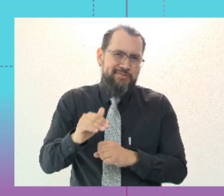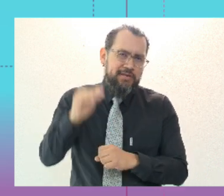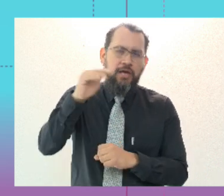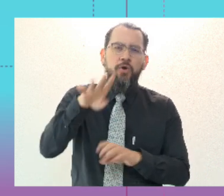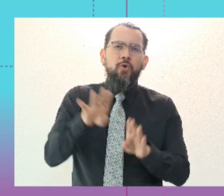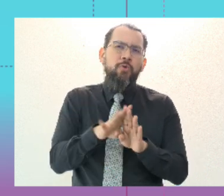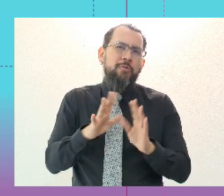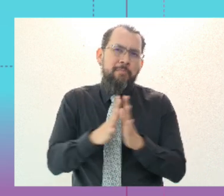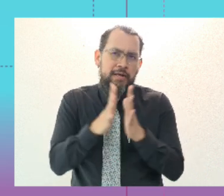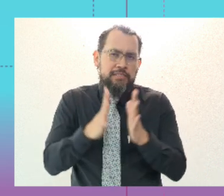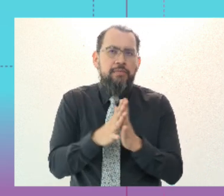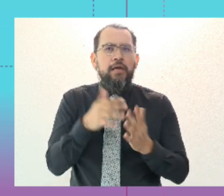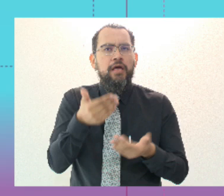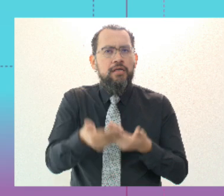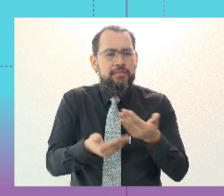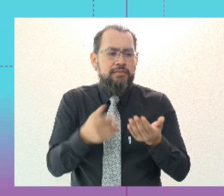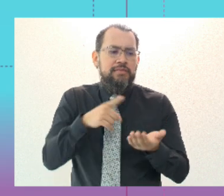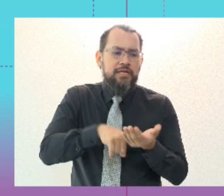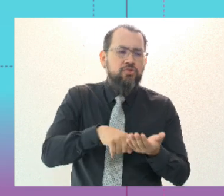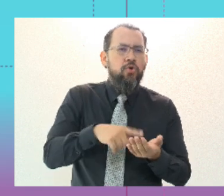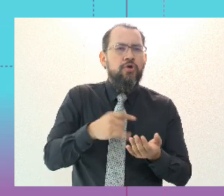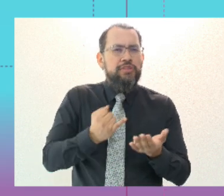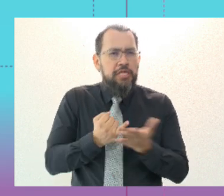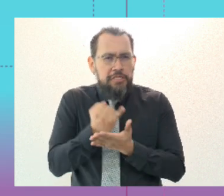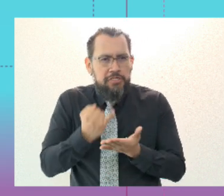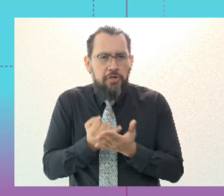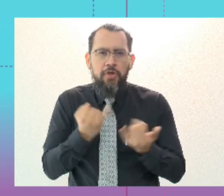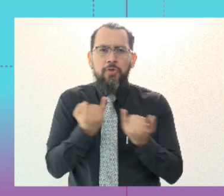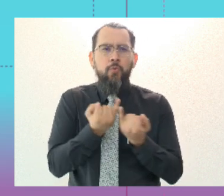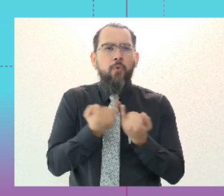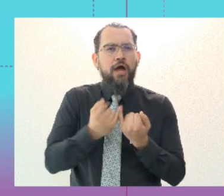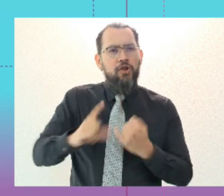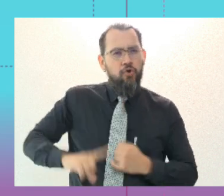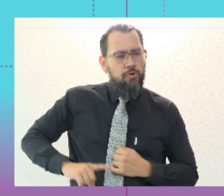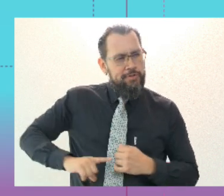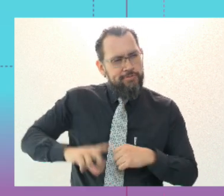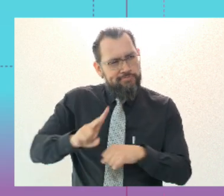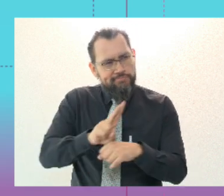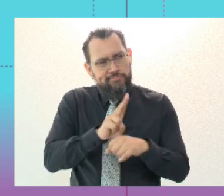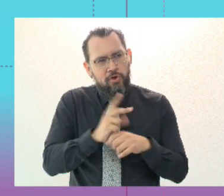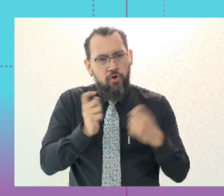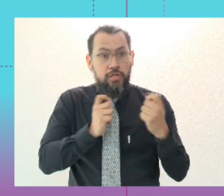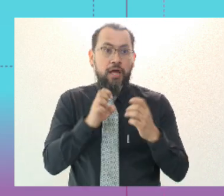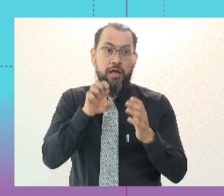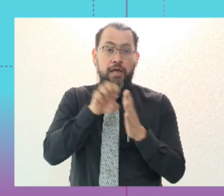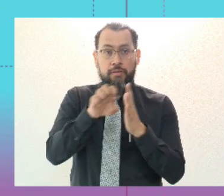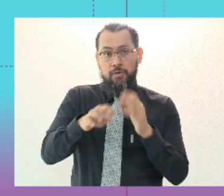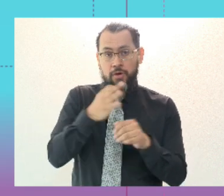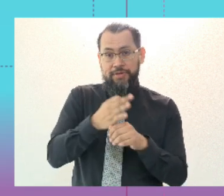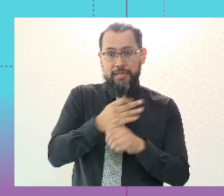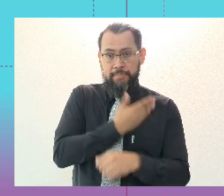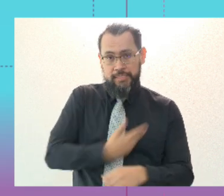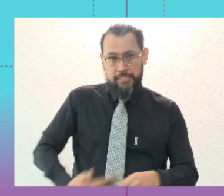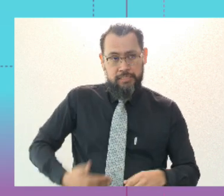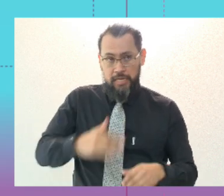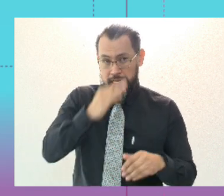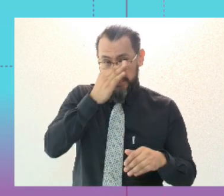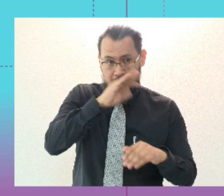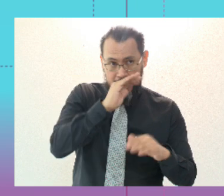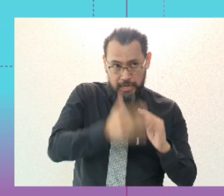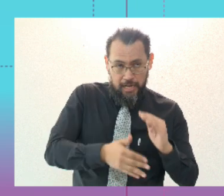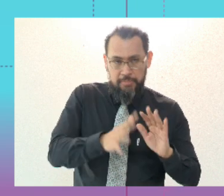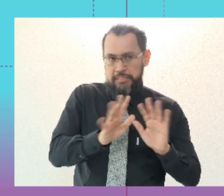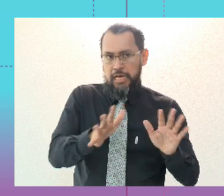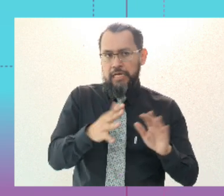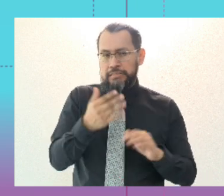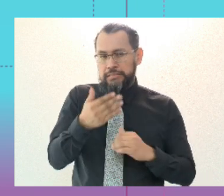todo ese control gubernamental, ¿no?, que nos toca. Además, estamos casi terminando el sexenio, en donde prácticamente estamos